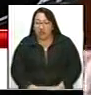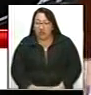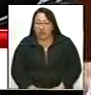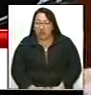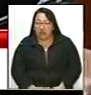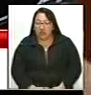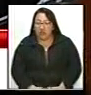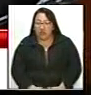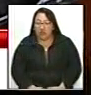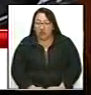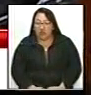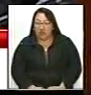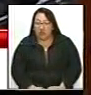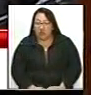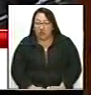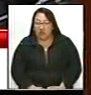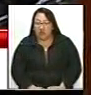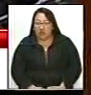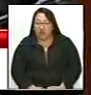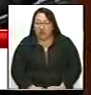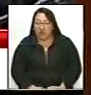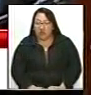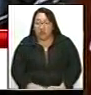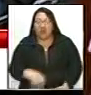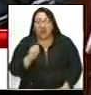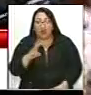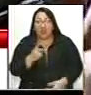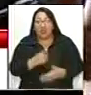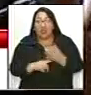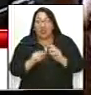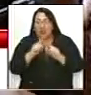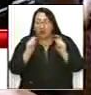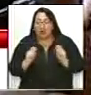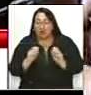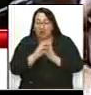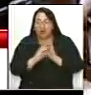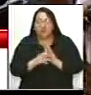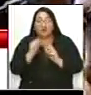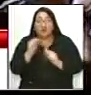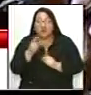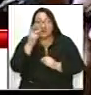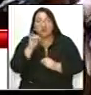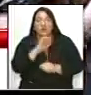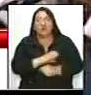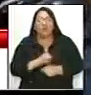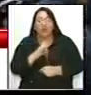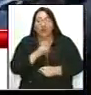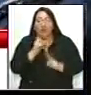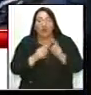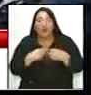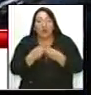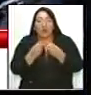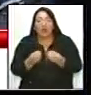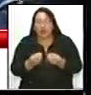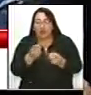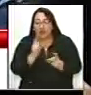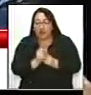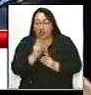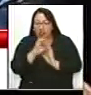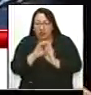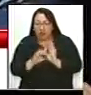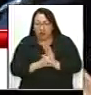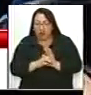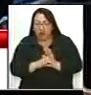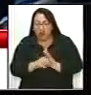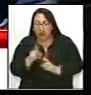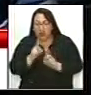¿Qué está diciendo el Tribunal Constitucional, presidente? Está diciendo, es el criterio de conciencia algo que se deriva directamente de la Constitución.